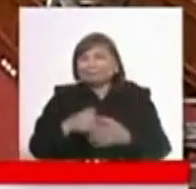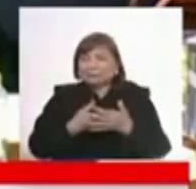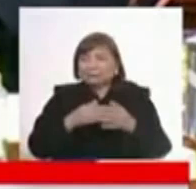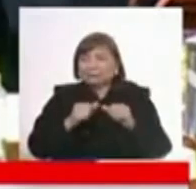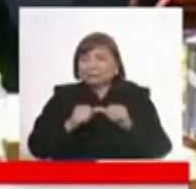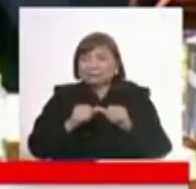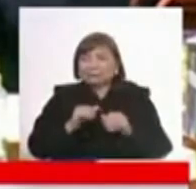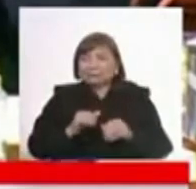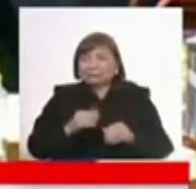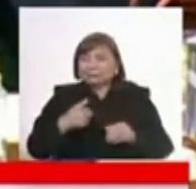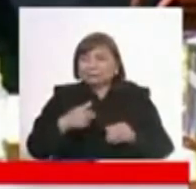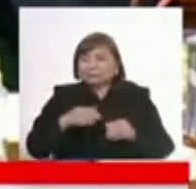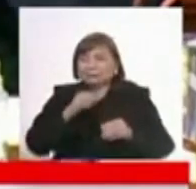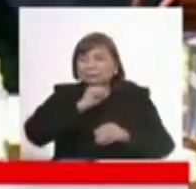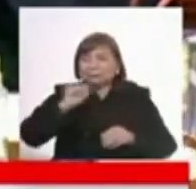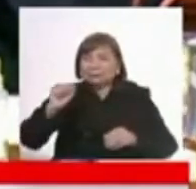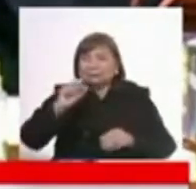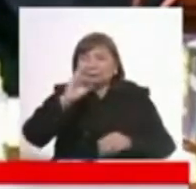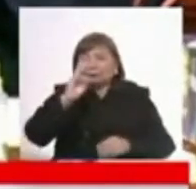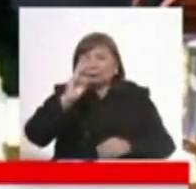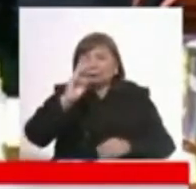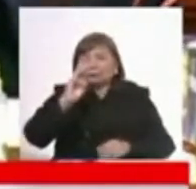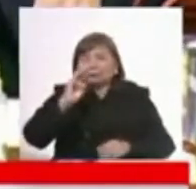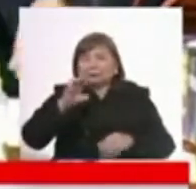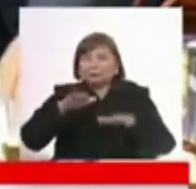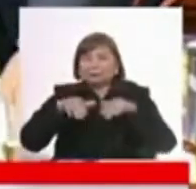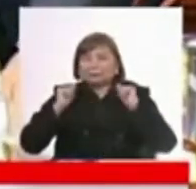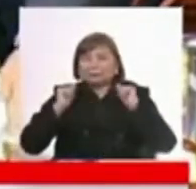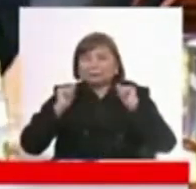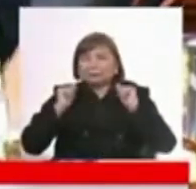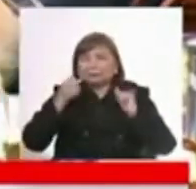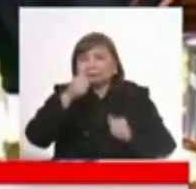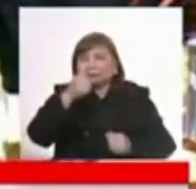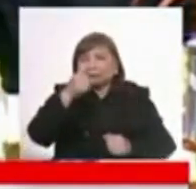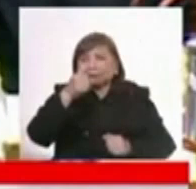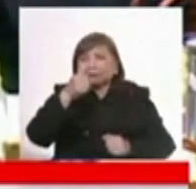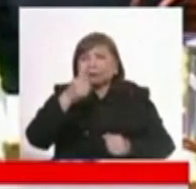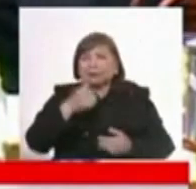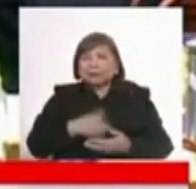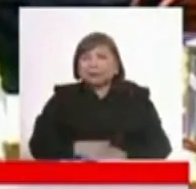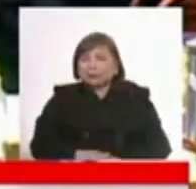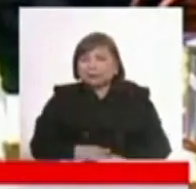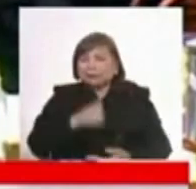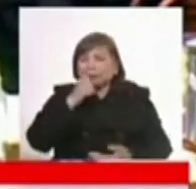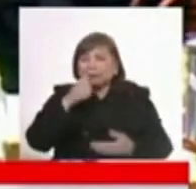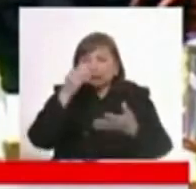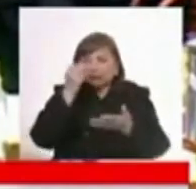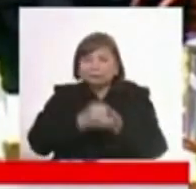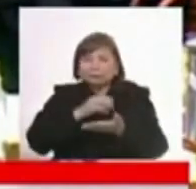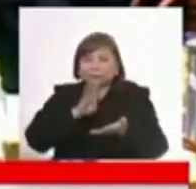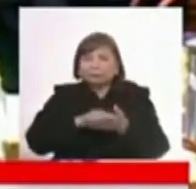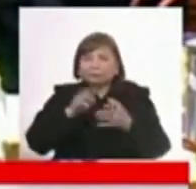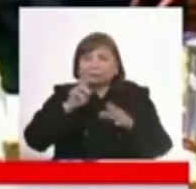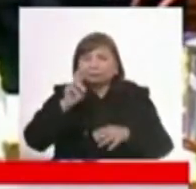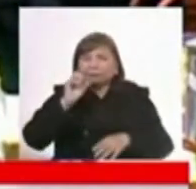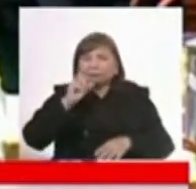de las cosas que las democracias nuestras tienen que aprender hay que copiar de estas cosas No uno dice